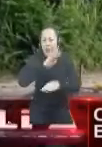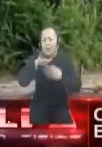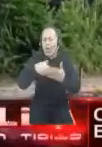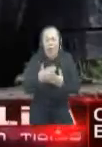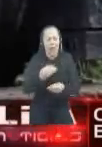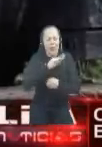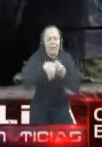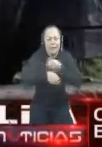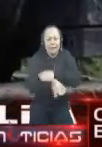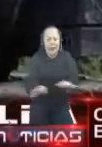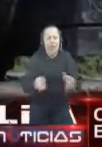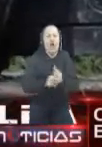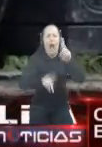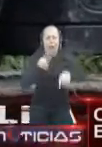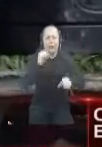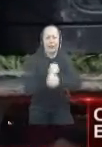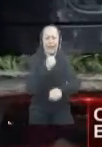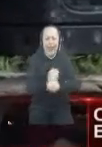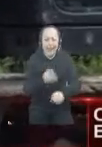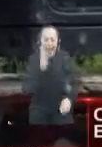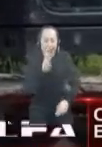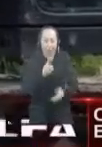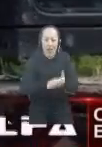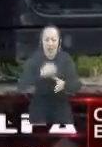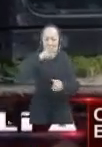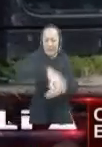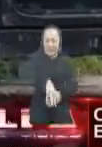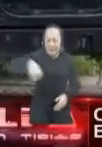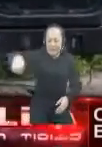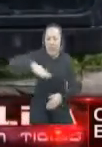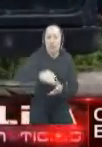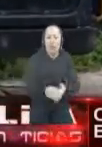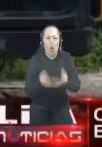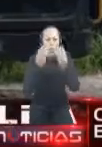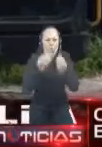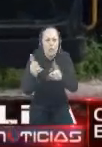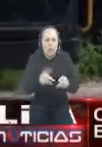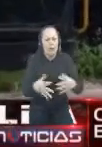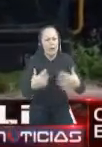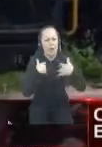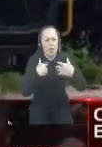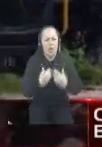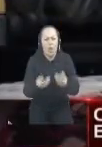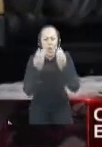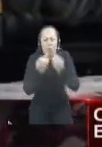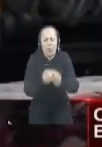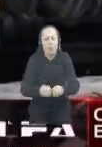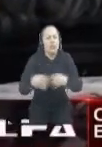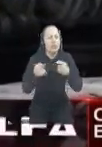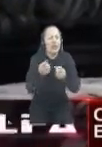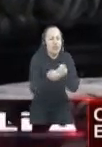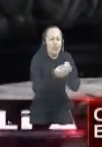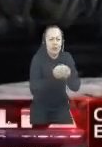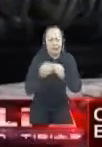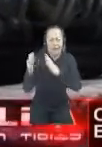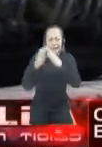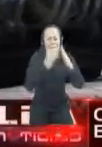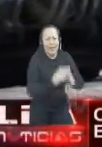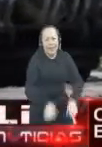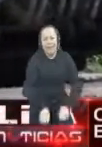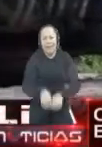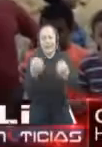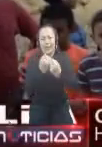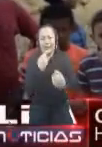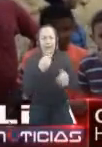se vienen realizando algunas obras de remoción de material, que estaría afectando supuestamente a varias propiedades del sector. Nos